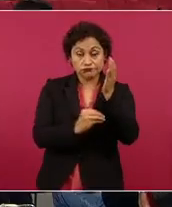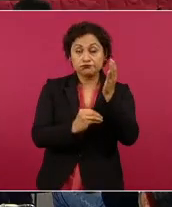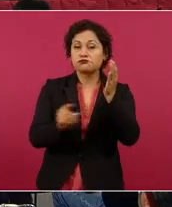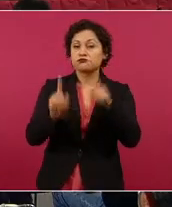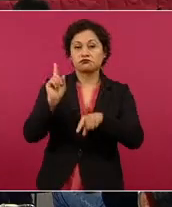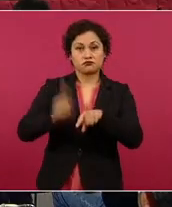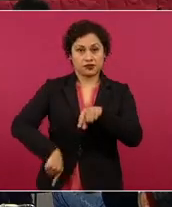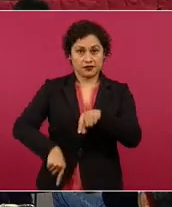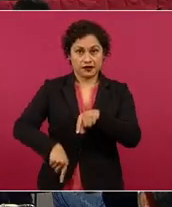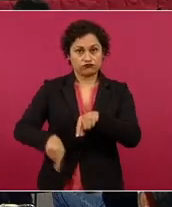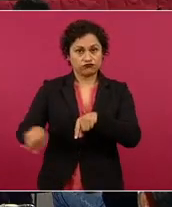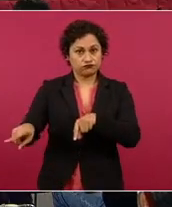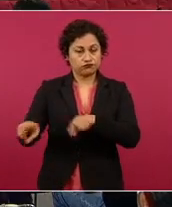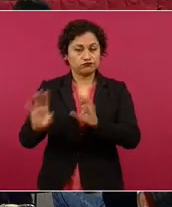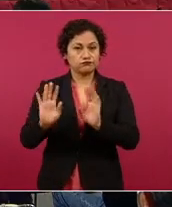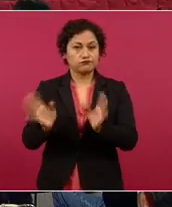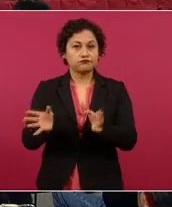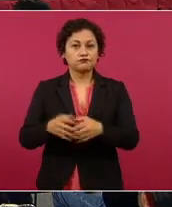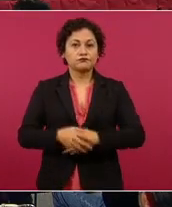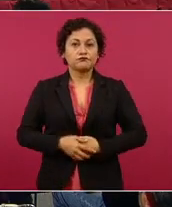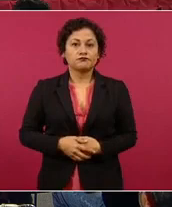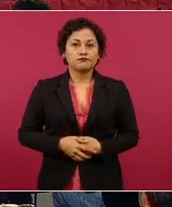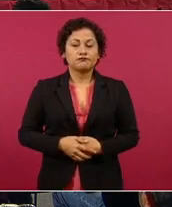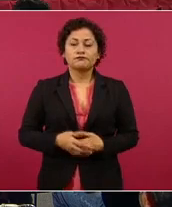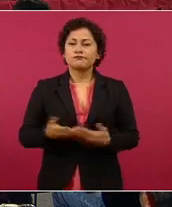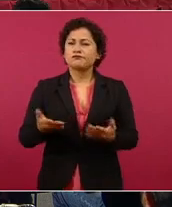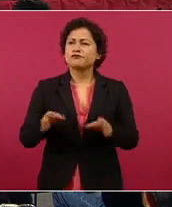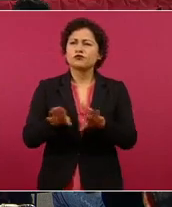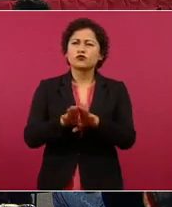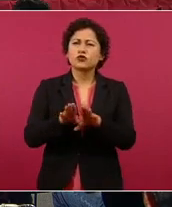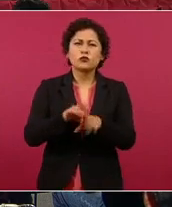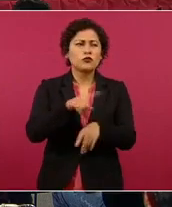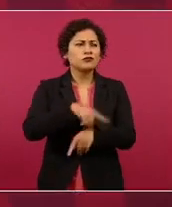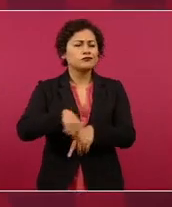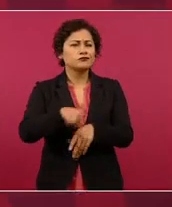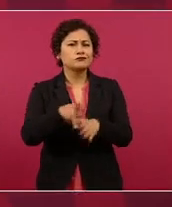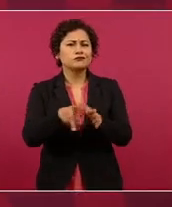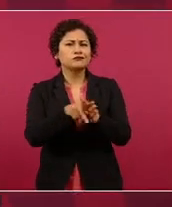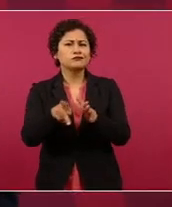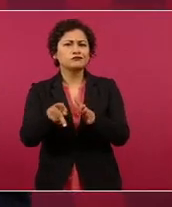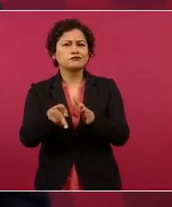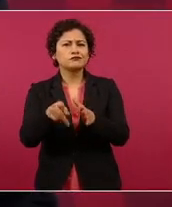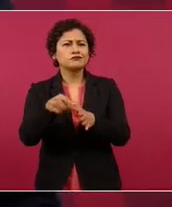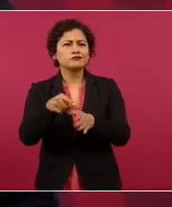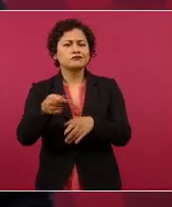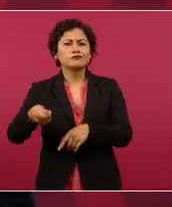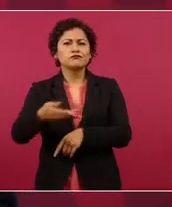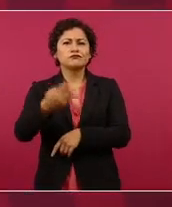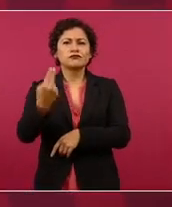como le llaman en el periodismo, el duende.